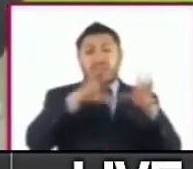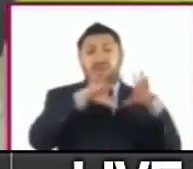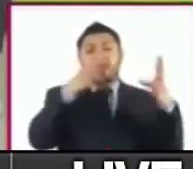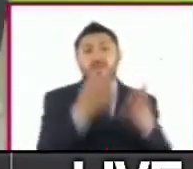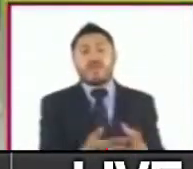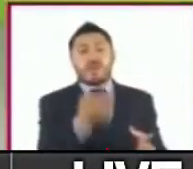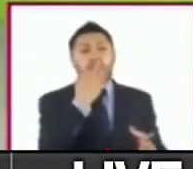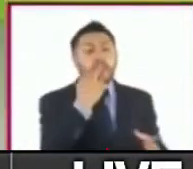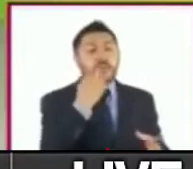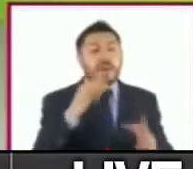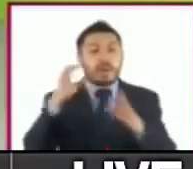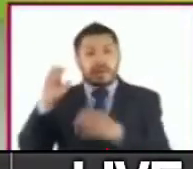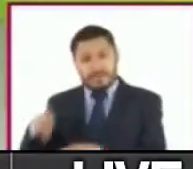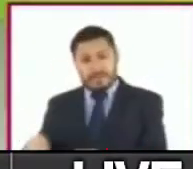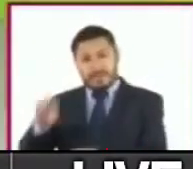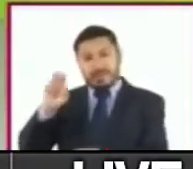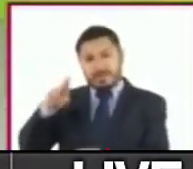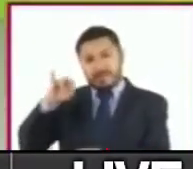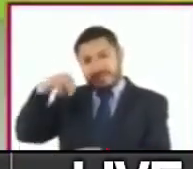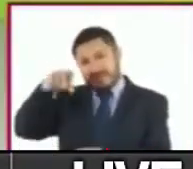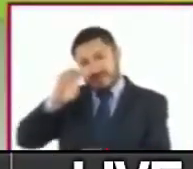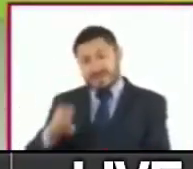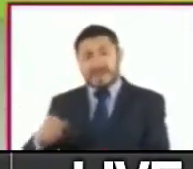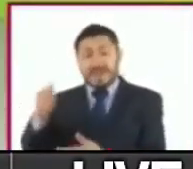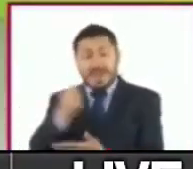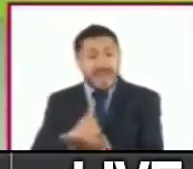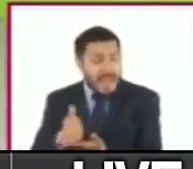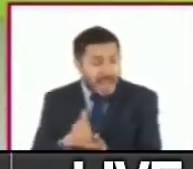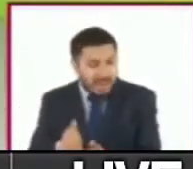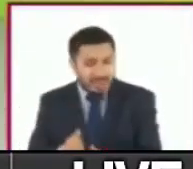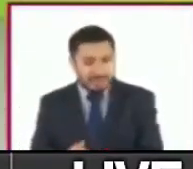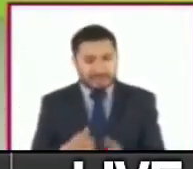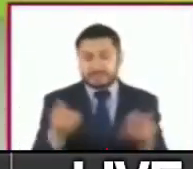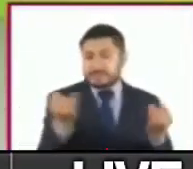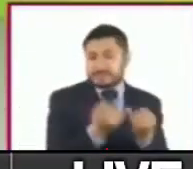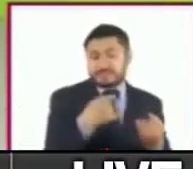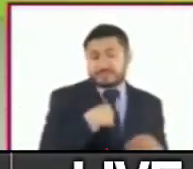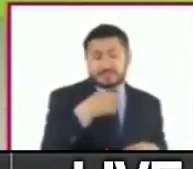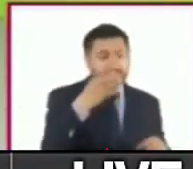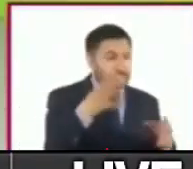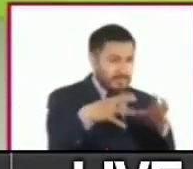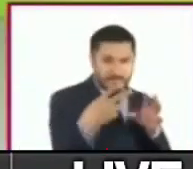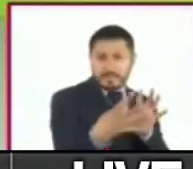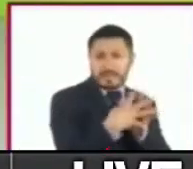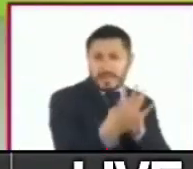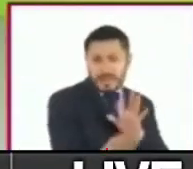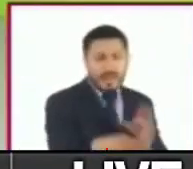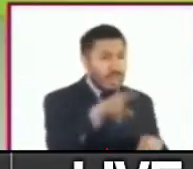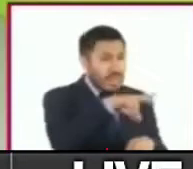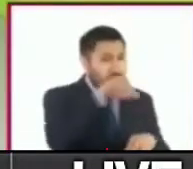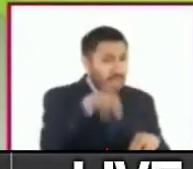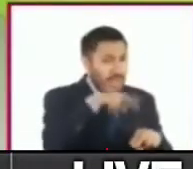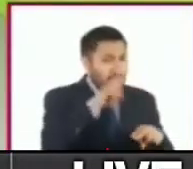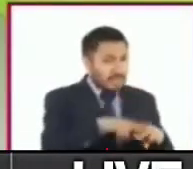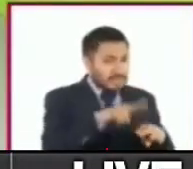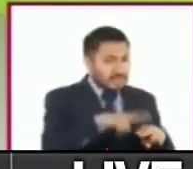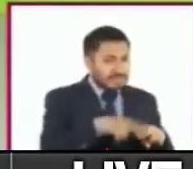pelotas azules. Las tomamos, como la que tengo yo, y nos sentamos de nuevo. A ver si